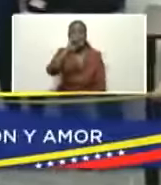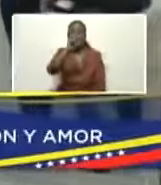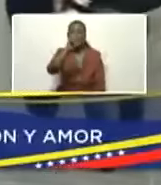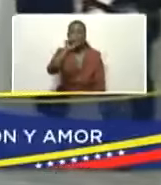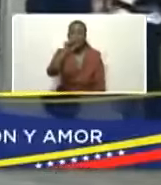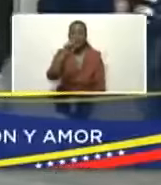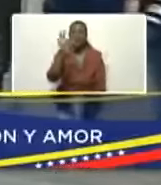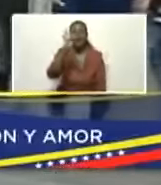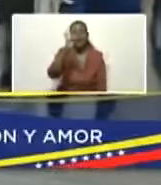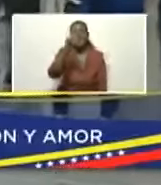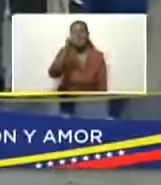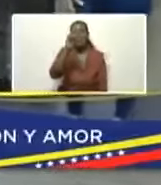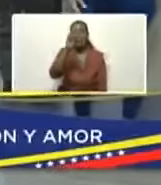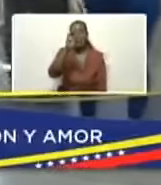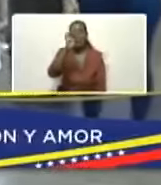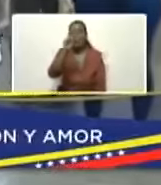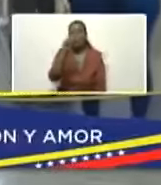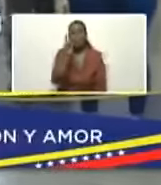Ajá.